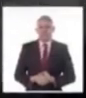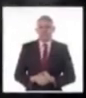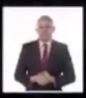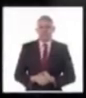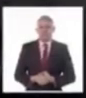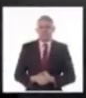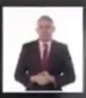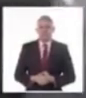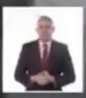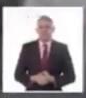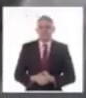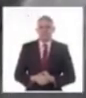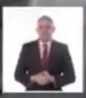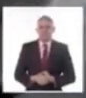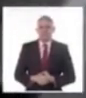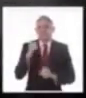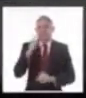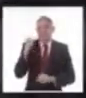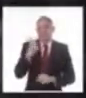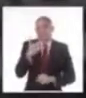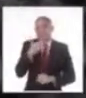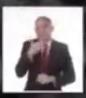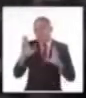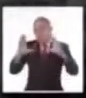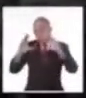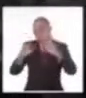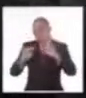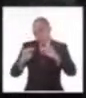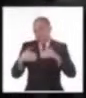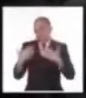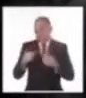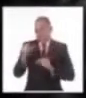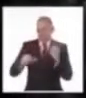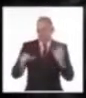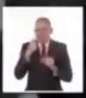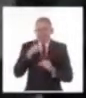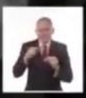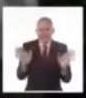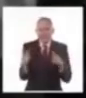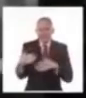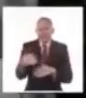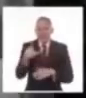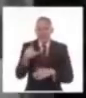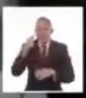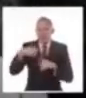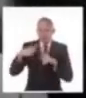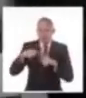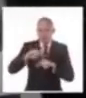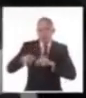En horario nocturno, cuando ocurrieron los hechos, todo se conocería a la mañana siguiente.